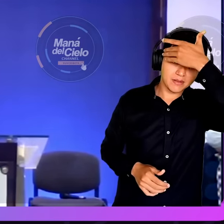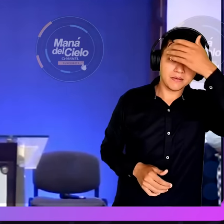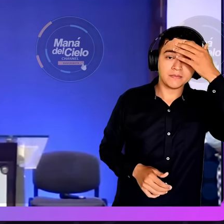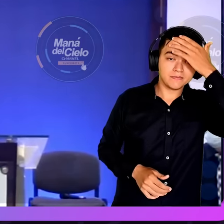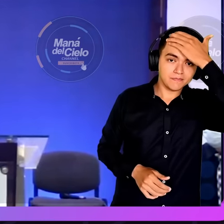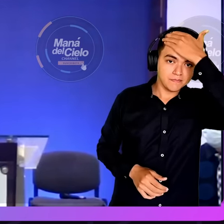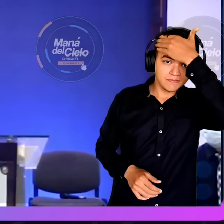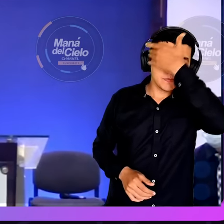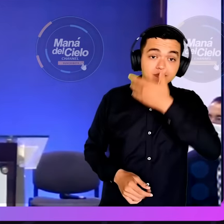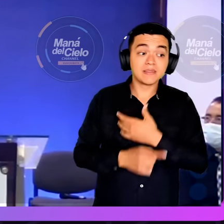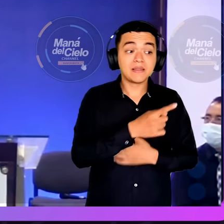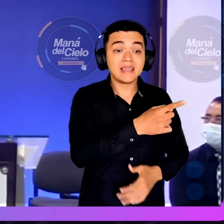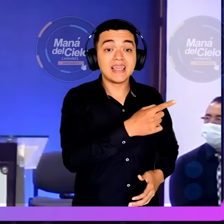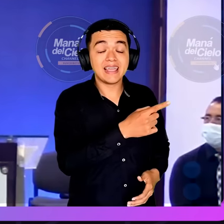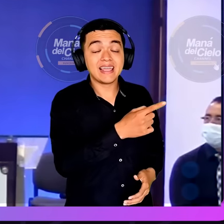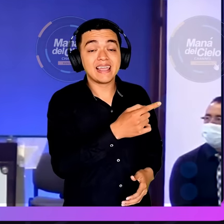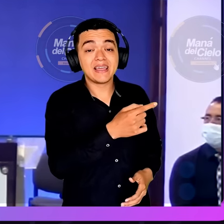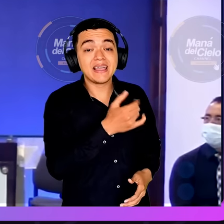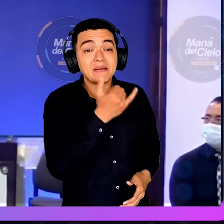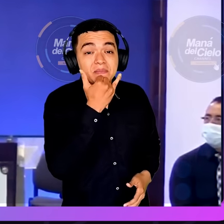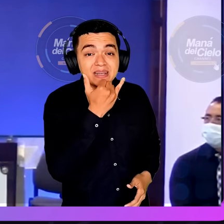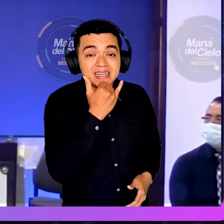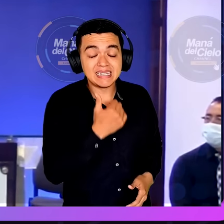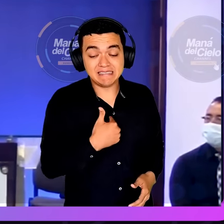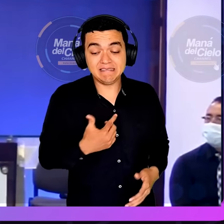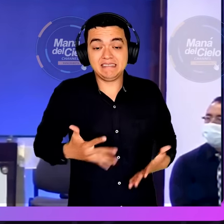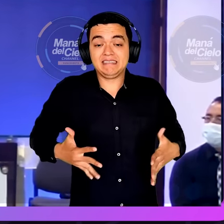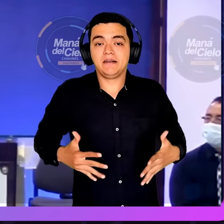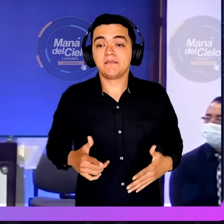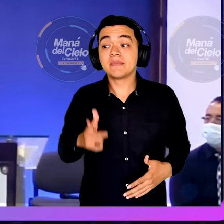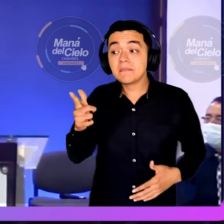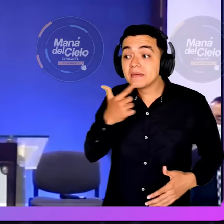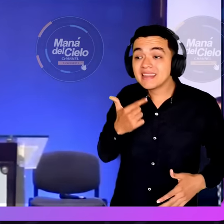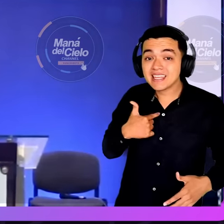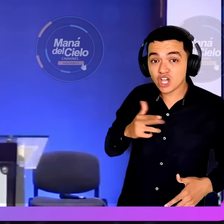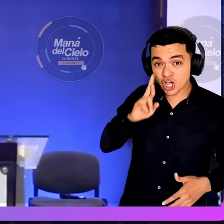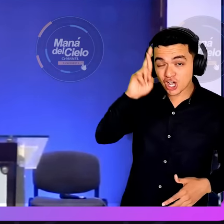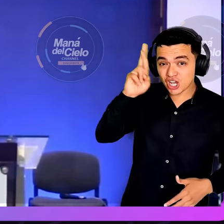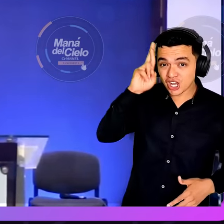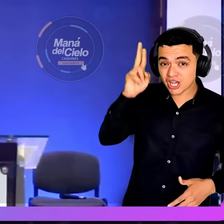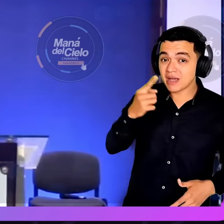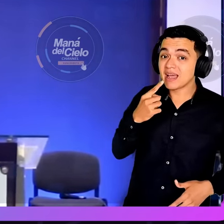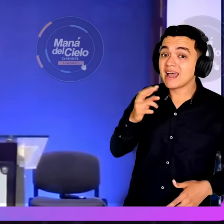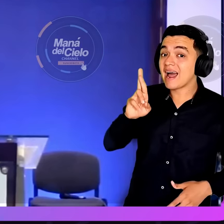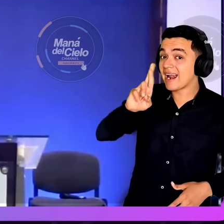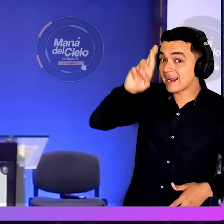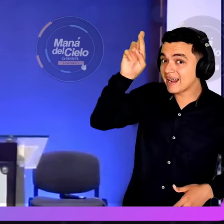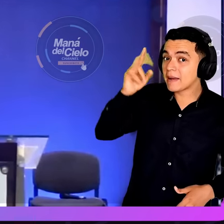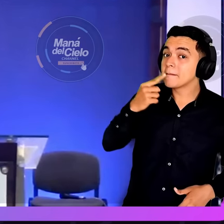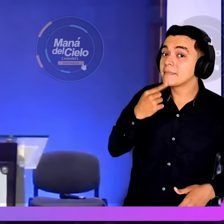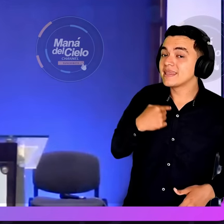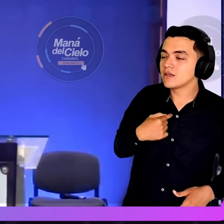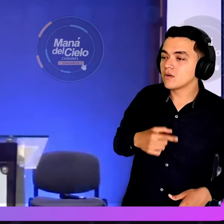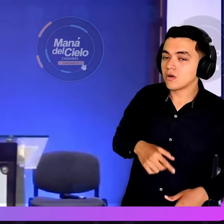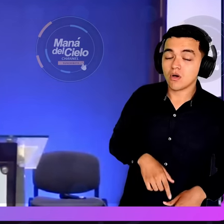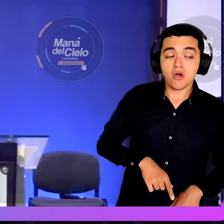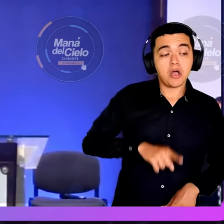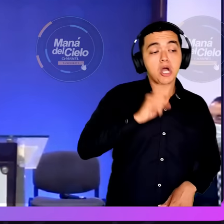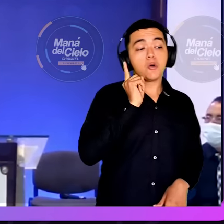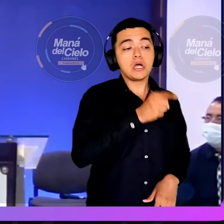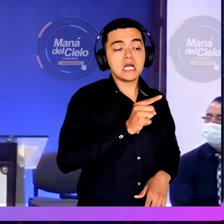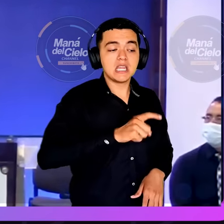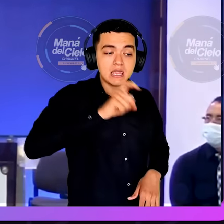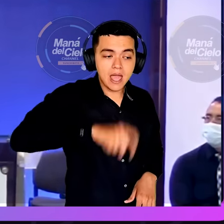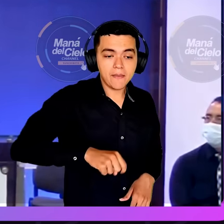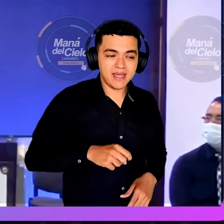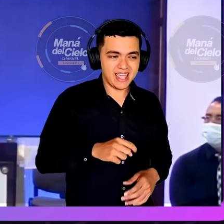la muchachita. A ver, vamos a mirar cómo vas a preparar. Me vas a darle una enseñanza a las mujeres. Pero peor el día que me dijo, le vas a dar una